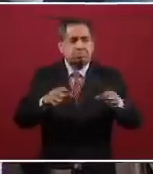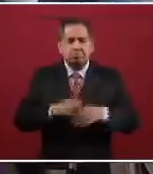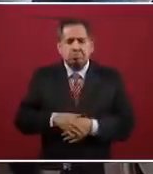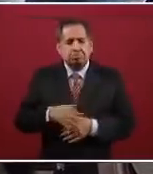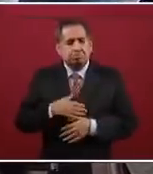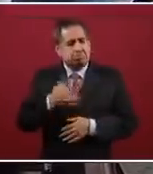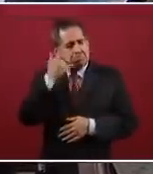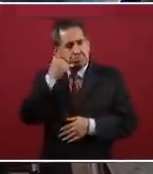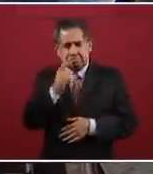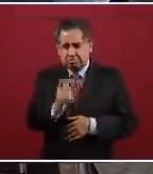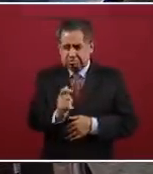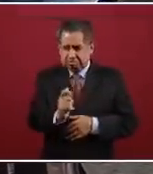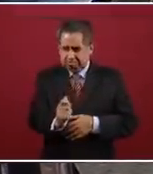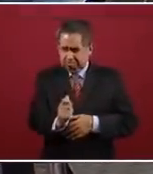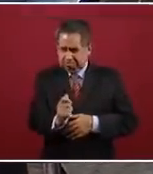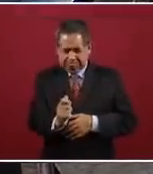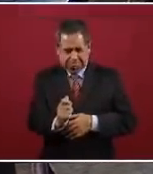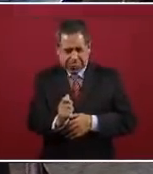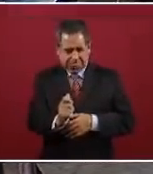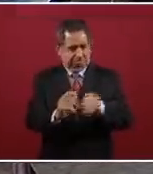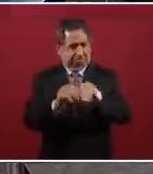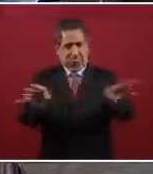teléfono.